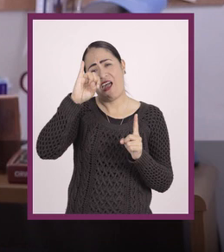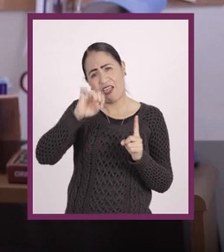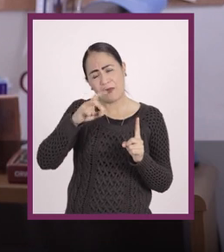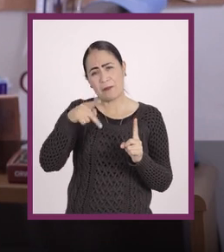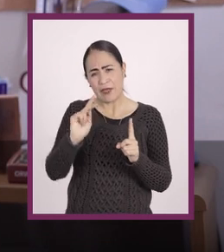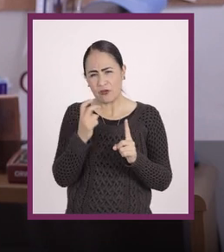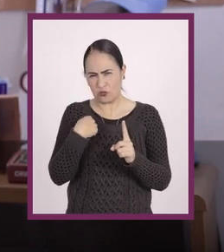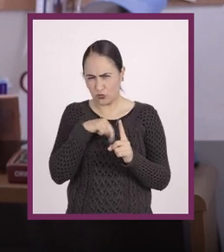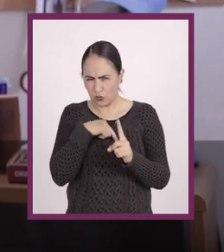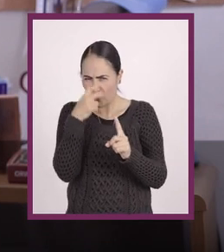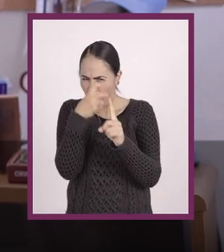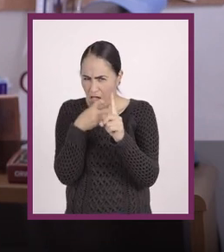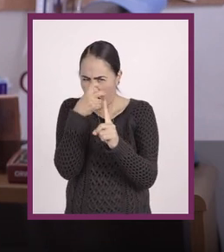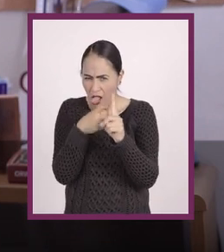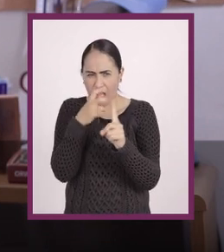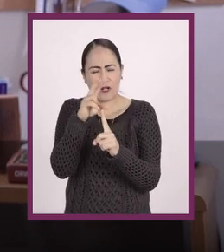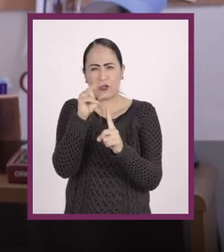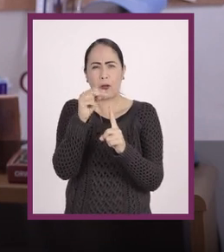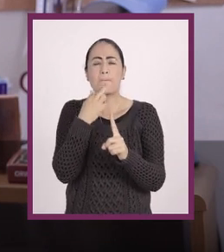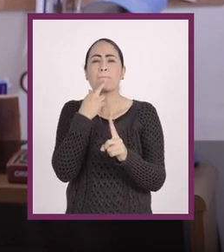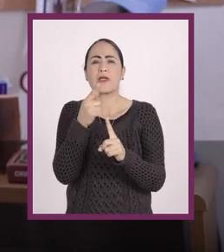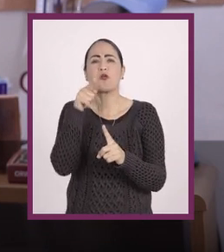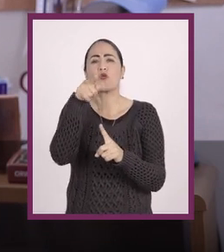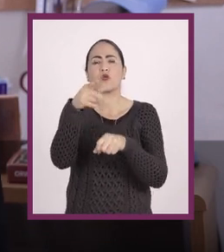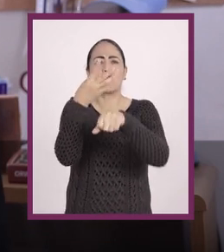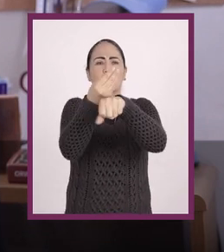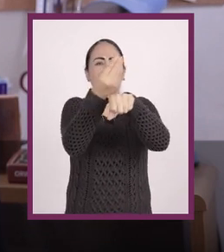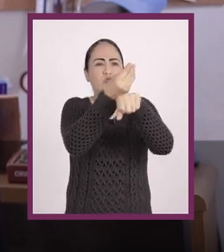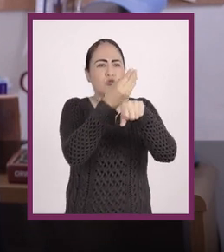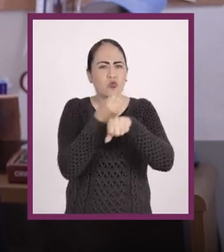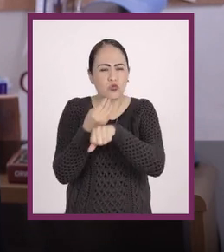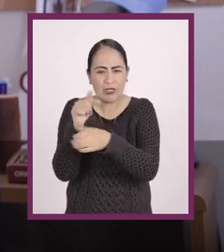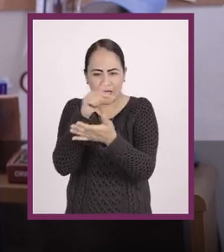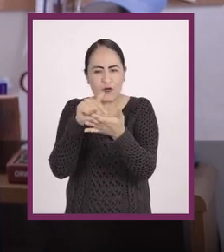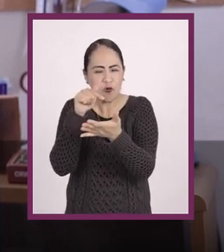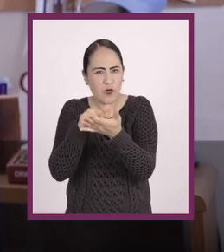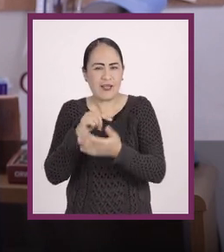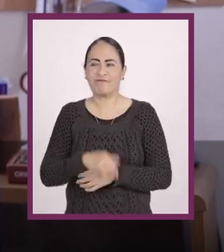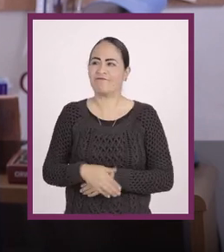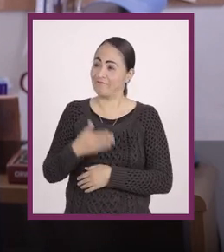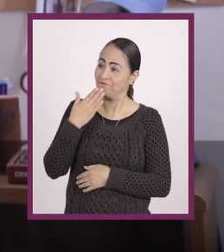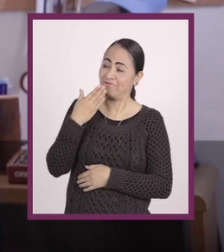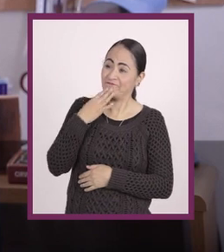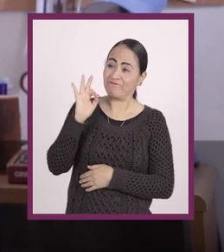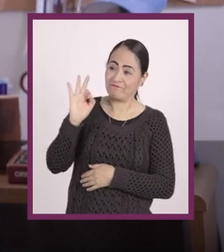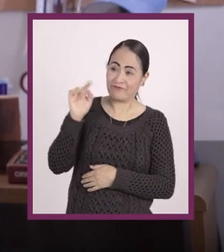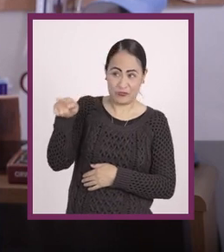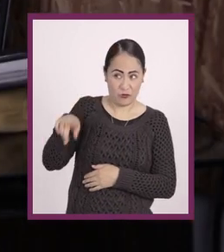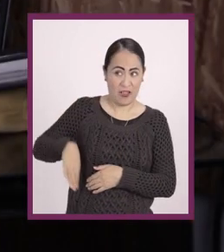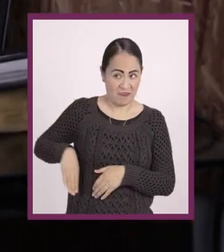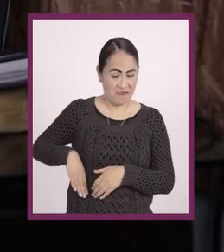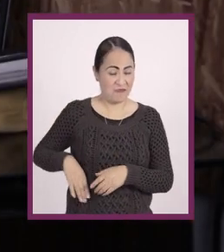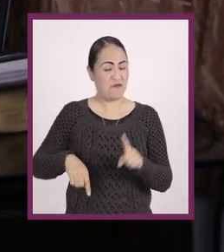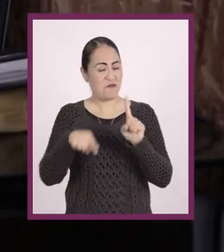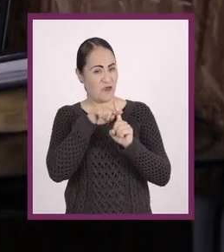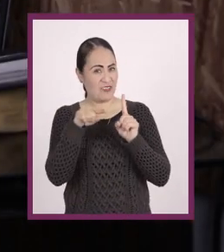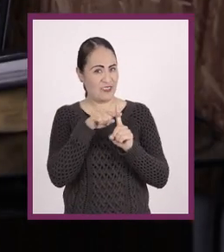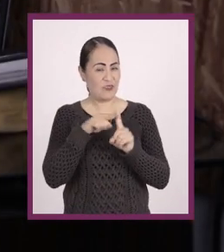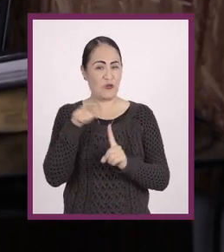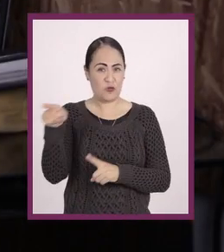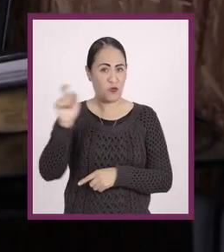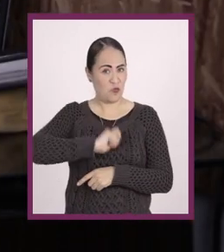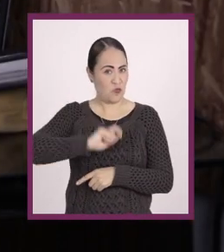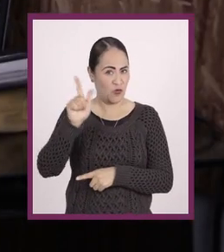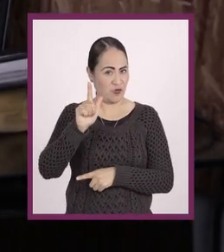algo desordenado sí pero no estamos aquí para juzgar sino para hablar de cómo puedes mejorar tu espacio de trabajo me agrada de esa